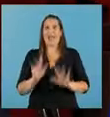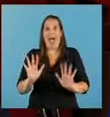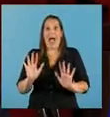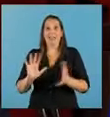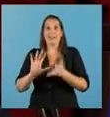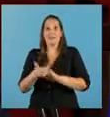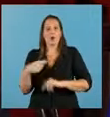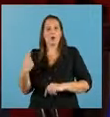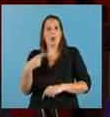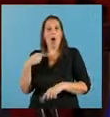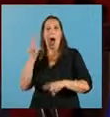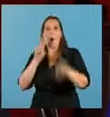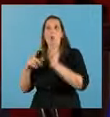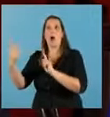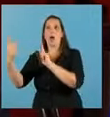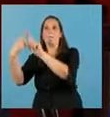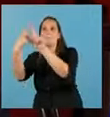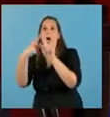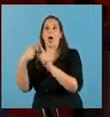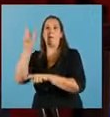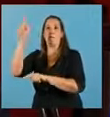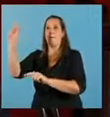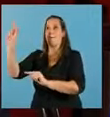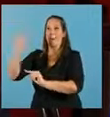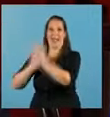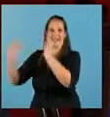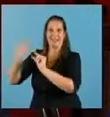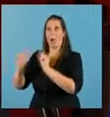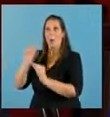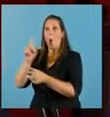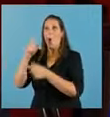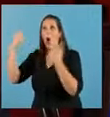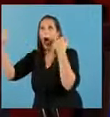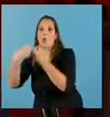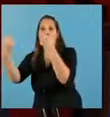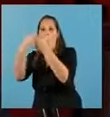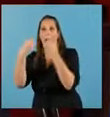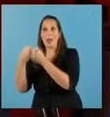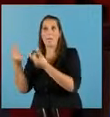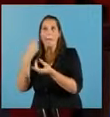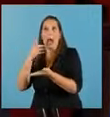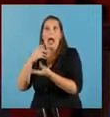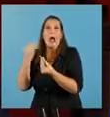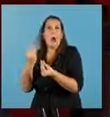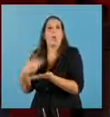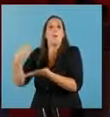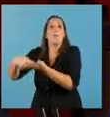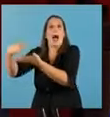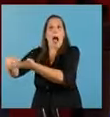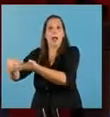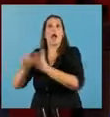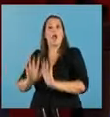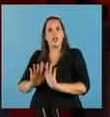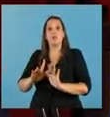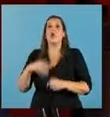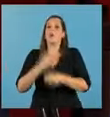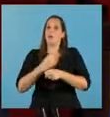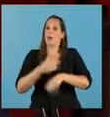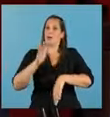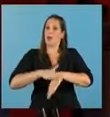le haremos a los acreedores en las próximas semanas. Este proceso lo vamos a realizar con responsabilidad y